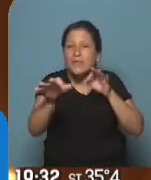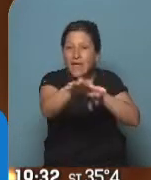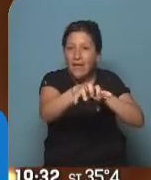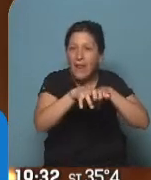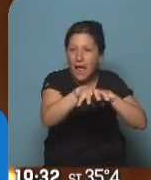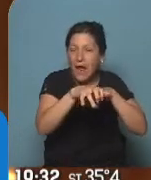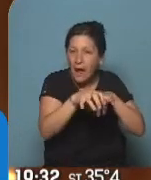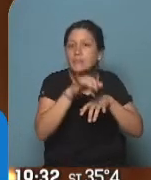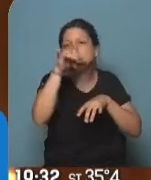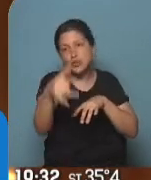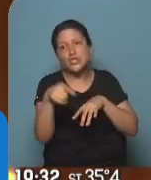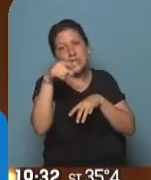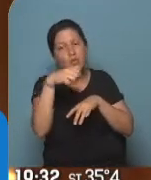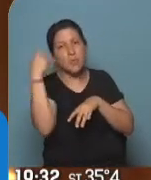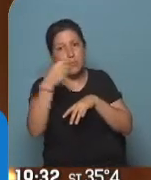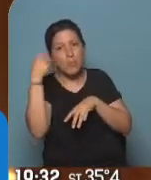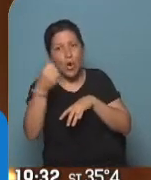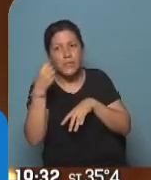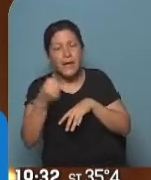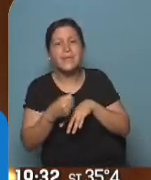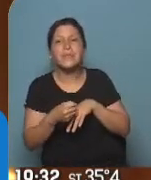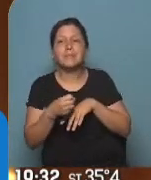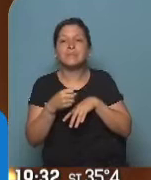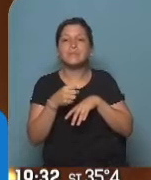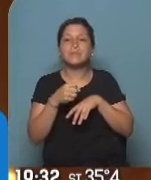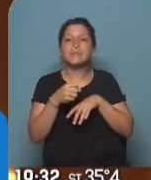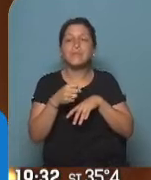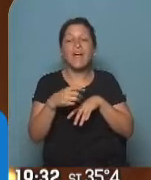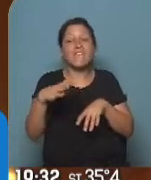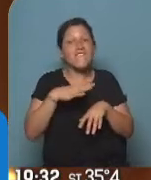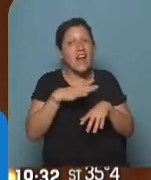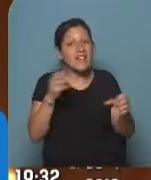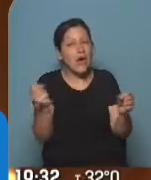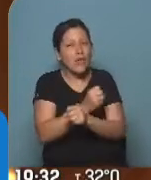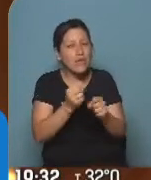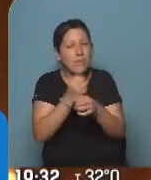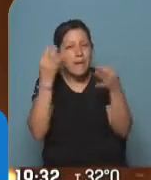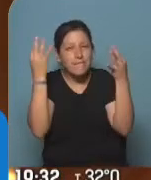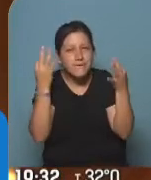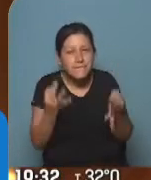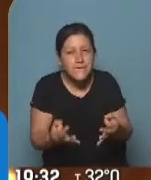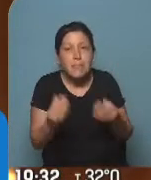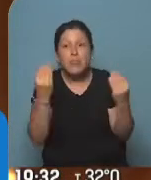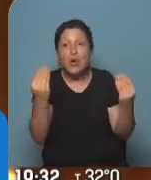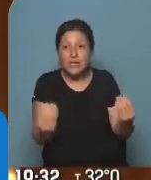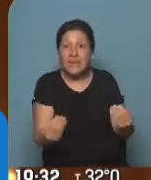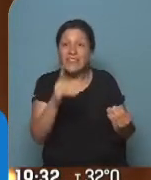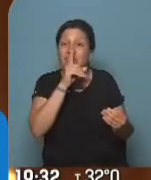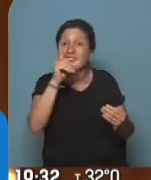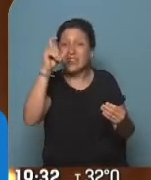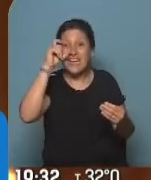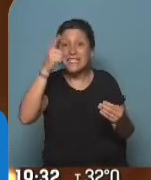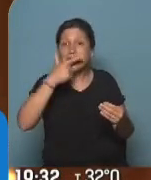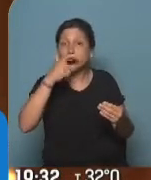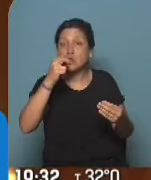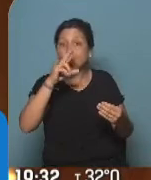un tema que todavía tiene que definir el gobierno con el fondo, que es el mecanismo de subasta de los dólares que el Tesoro va a tener que vender para cumplir el déficit